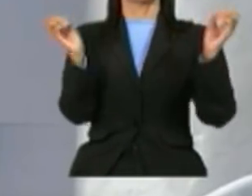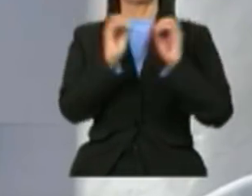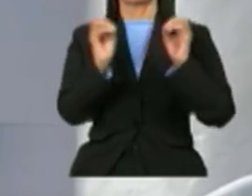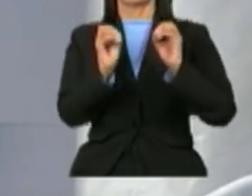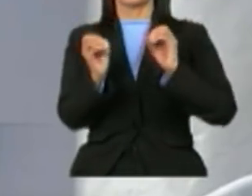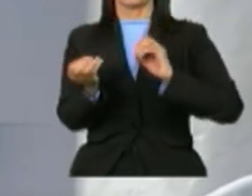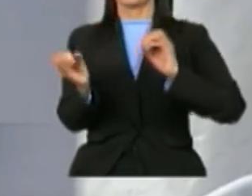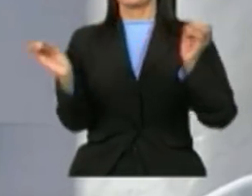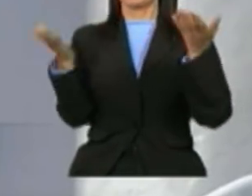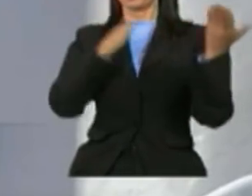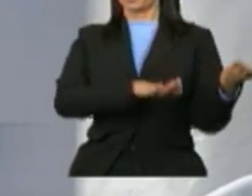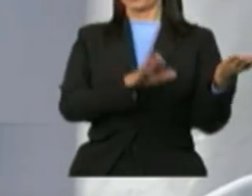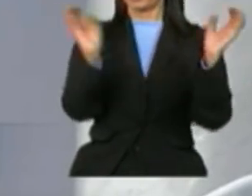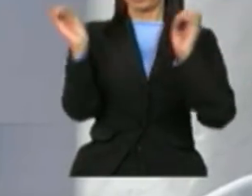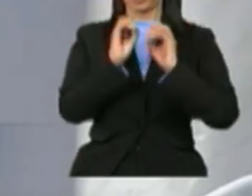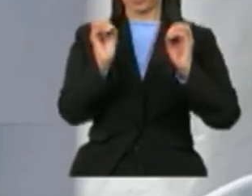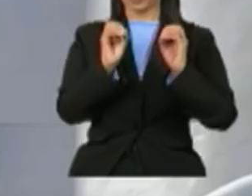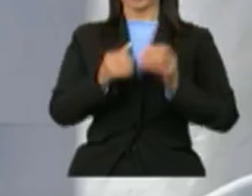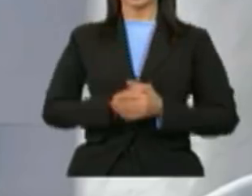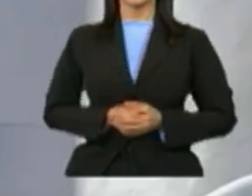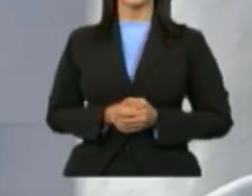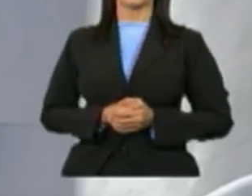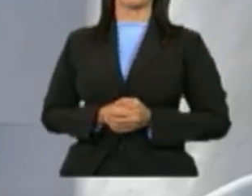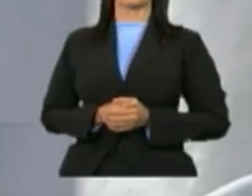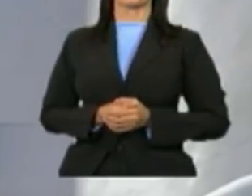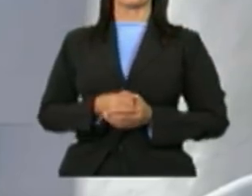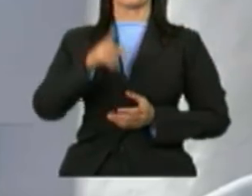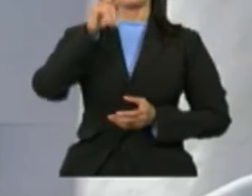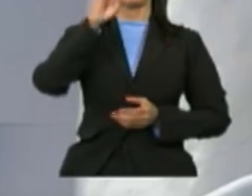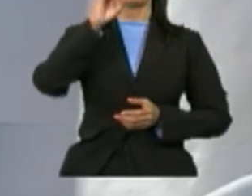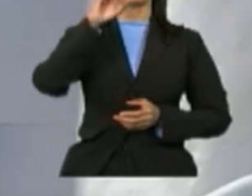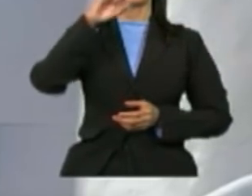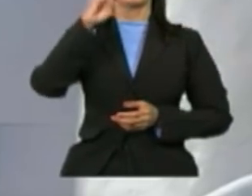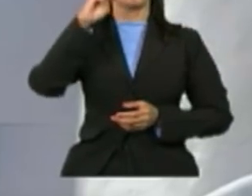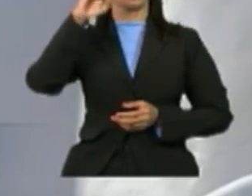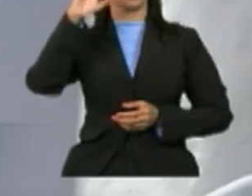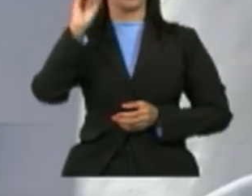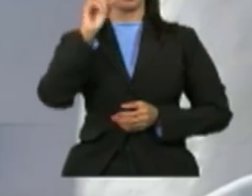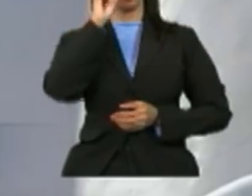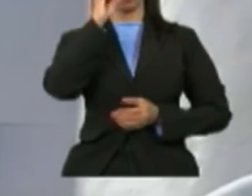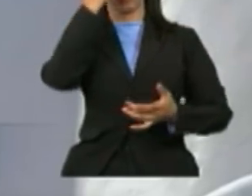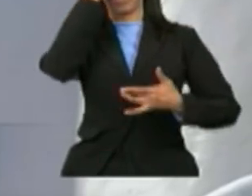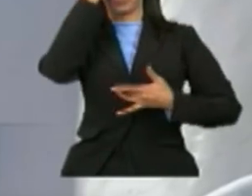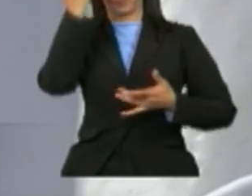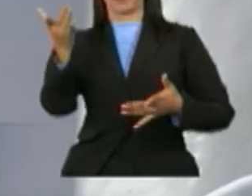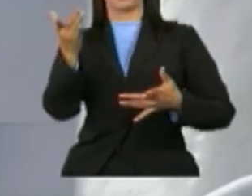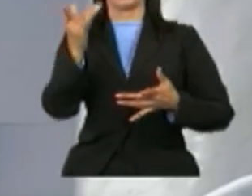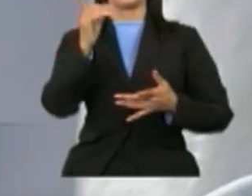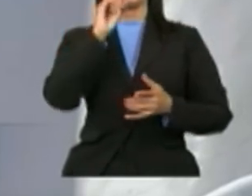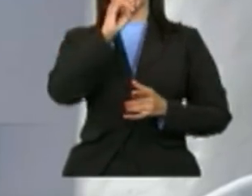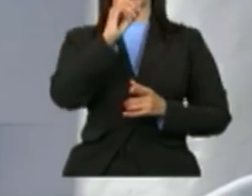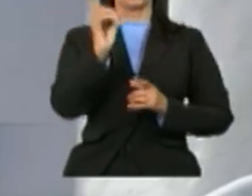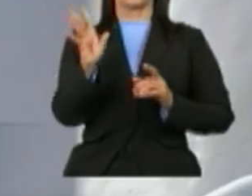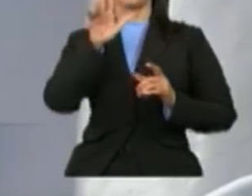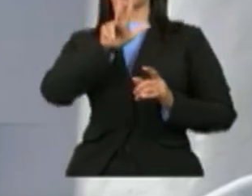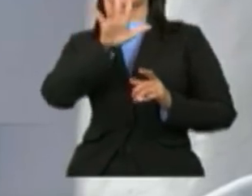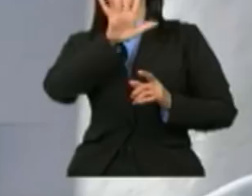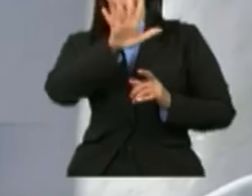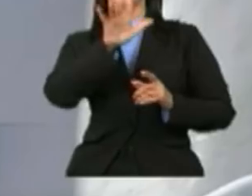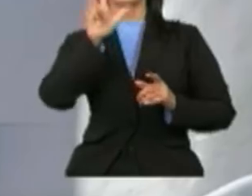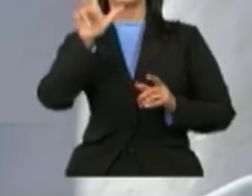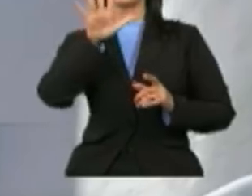recuperados, 0 fallecimiento. Peravia, un caso nuevo, 35